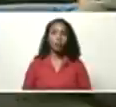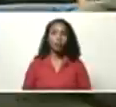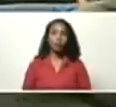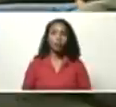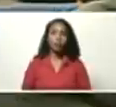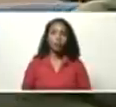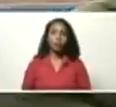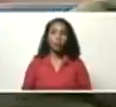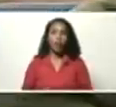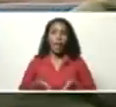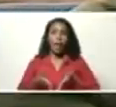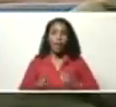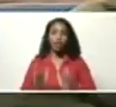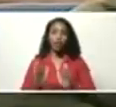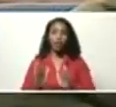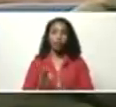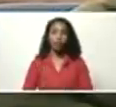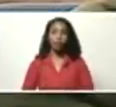Y nació